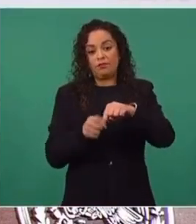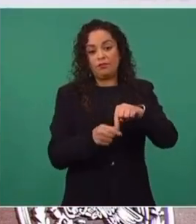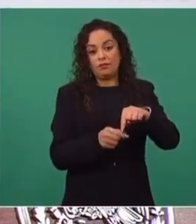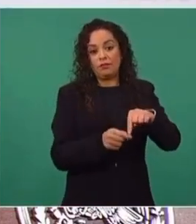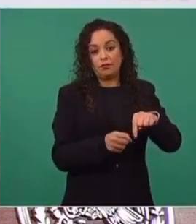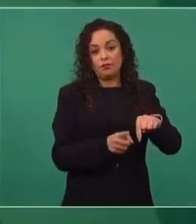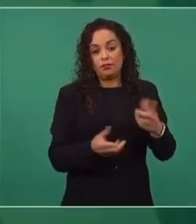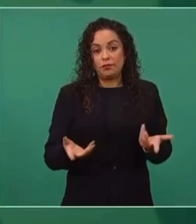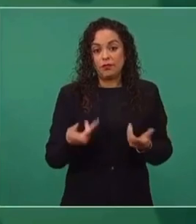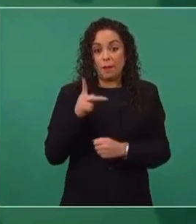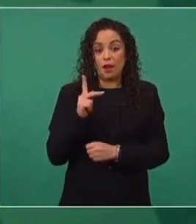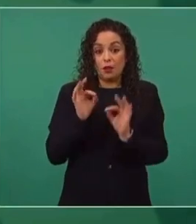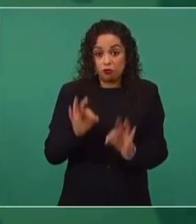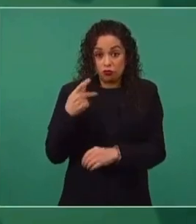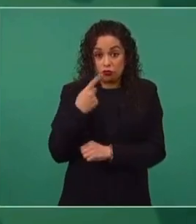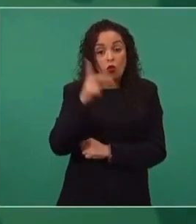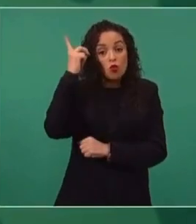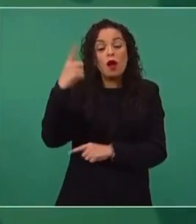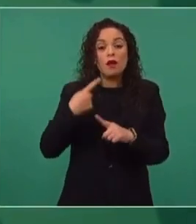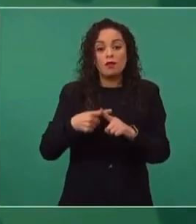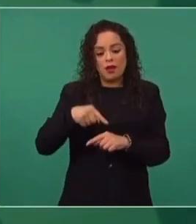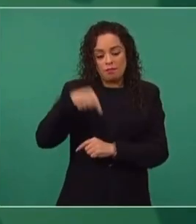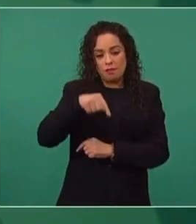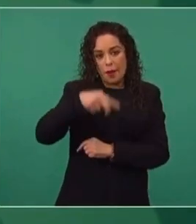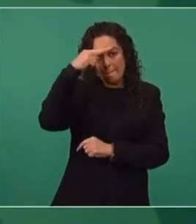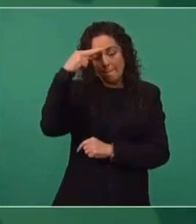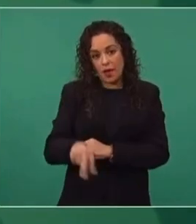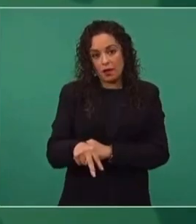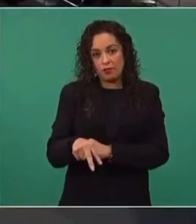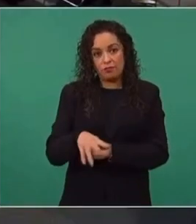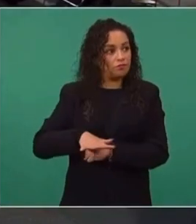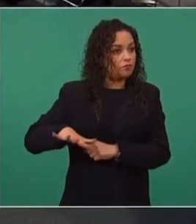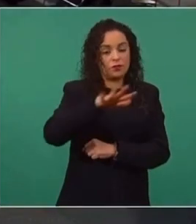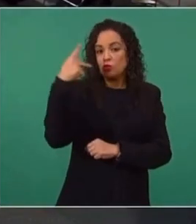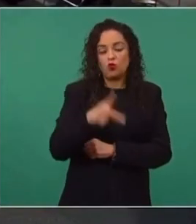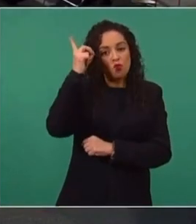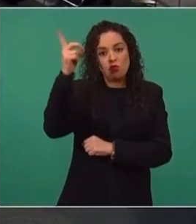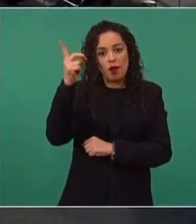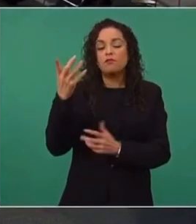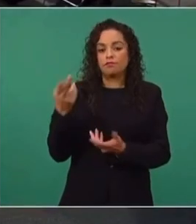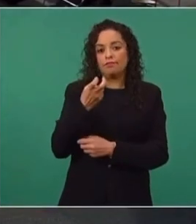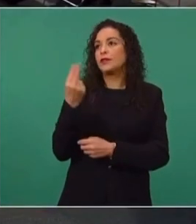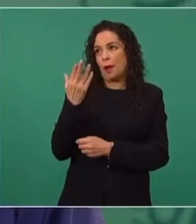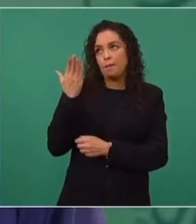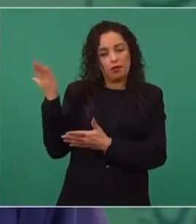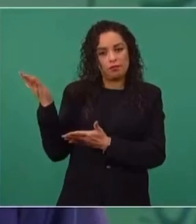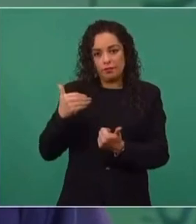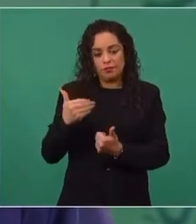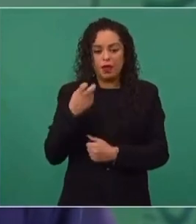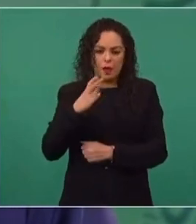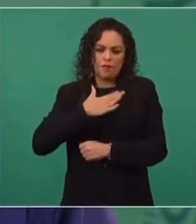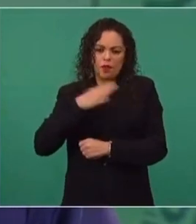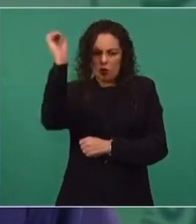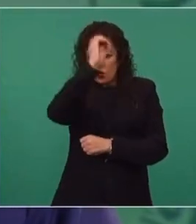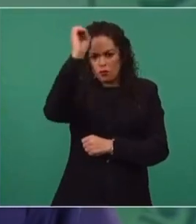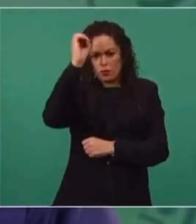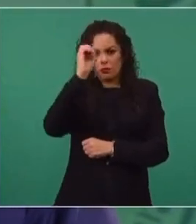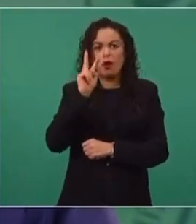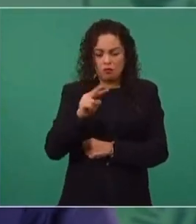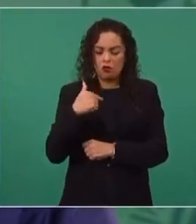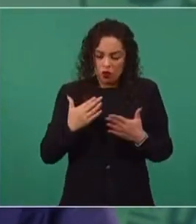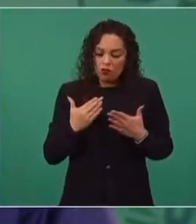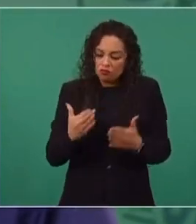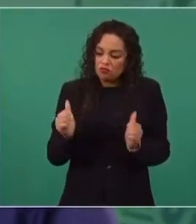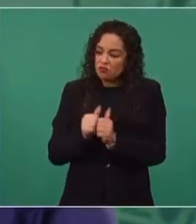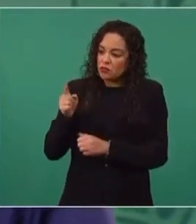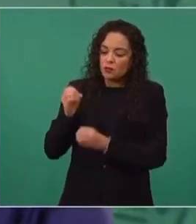tienen como origen la hacienda pública o que son recursos o dinero del pueblo de México. Entonces, esa es mi opinión y le tengo mucha confianza al fiscal,